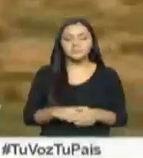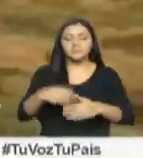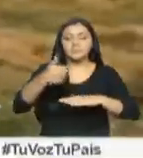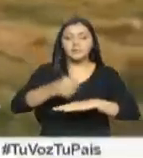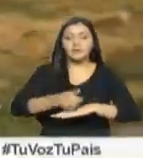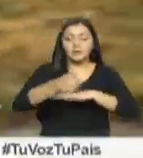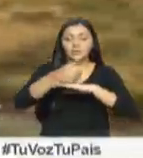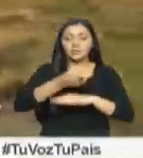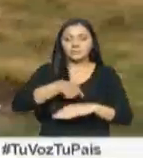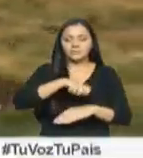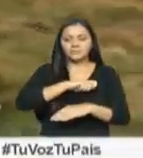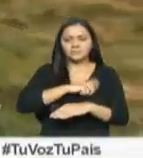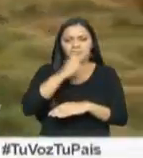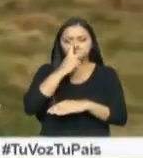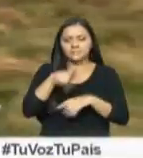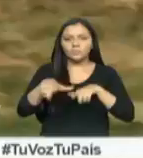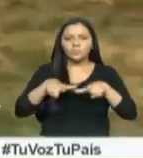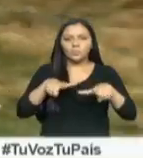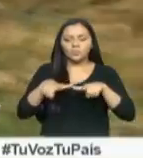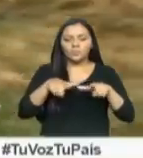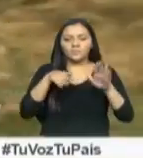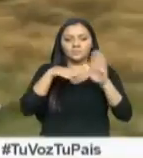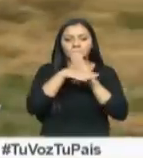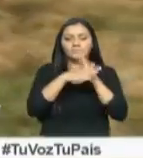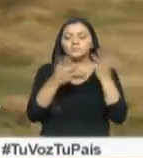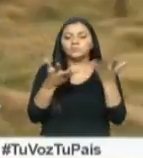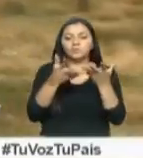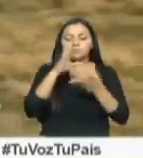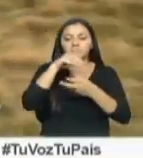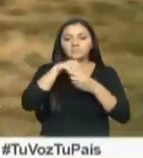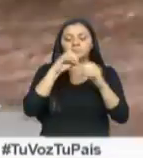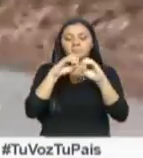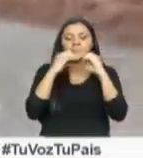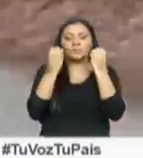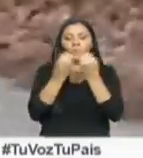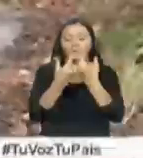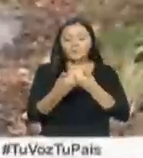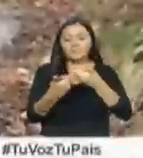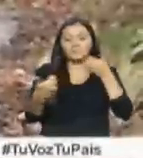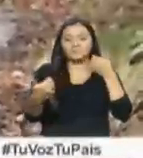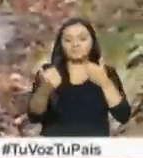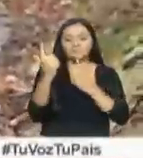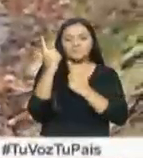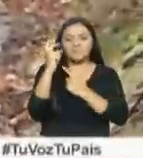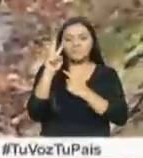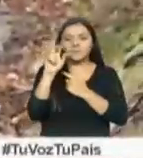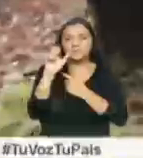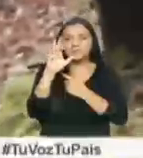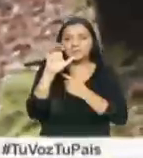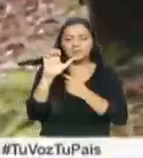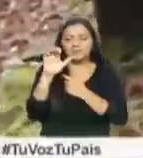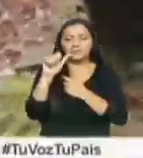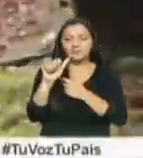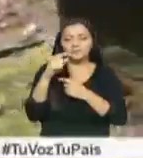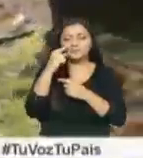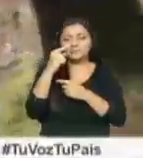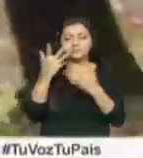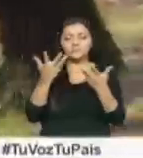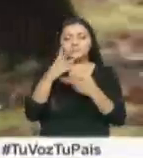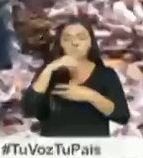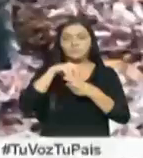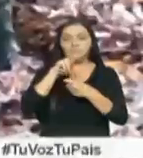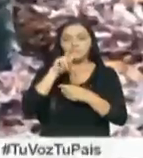Autoridades españolas localizaron un depósito que podría pertenecer a la organización separatista armada vasca ETA cerca de Irún, en el País